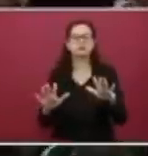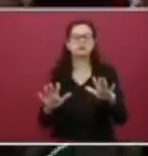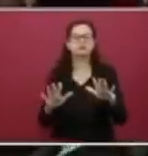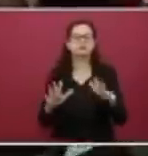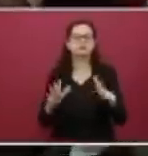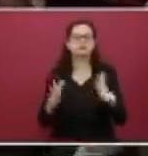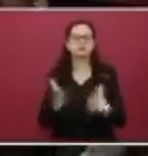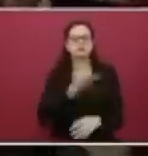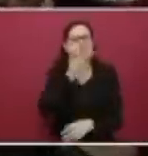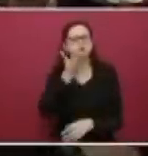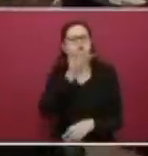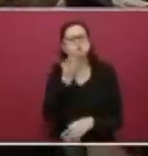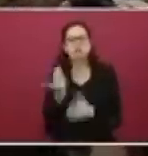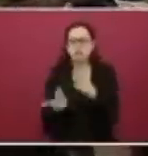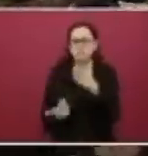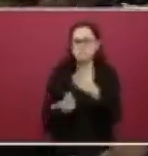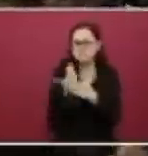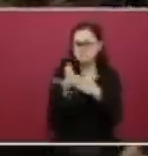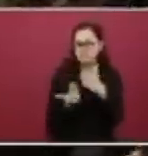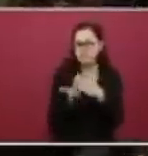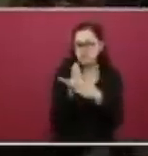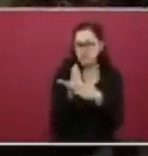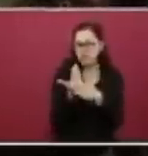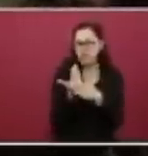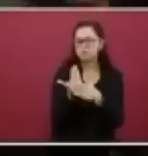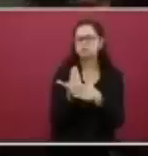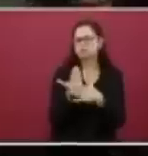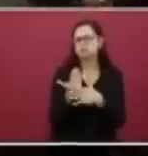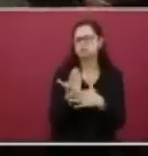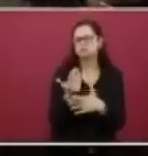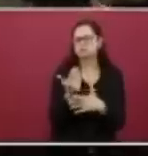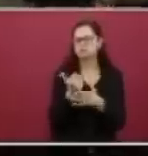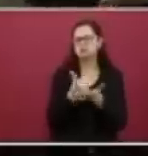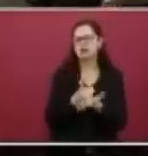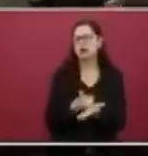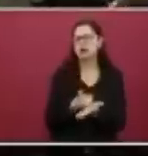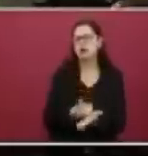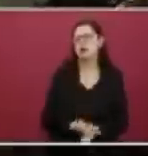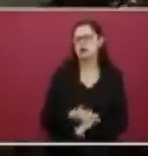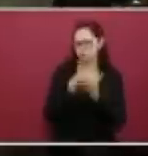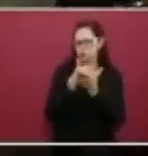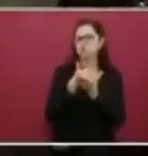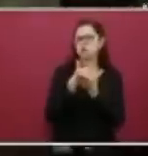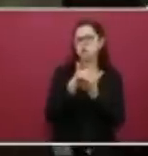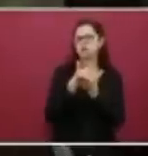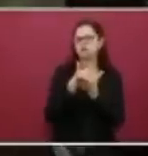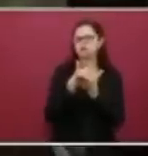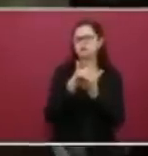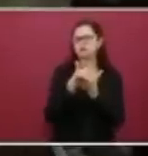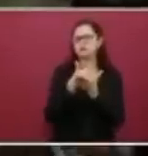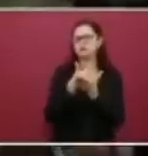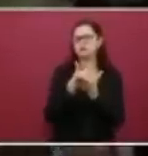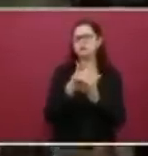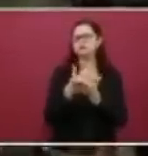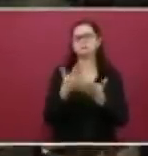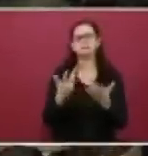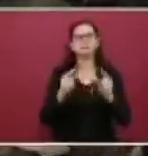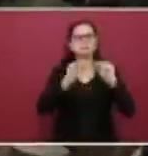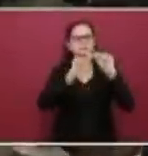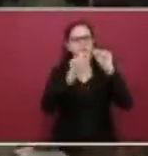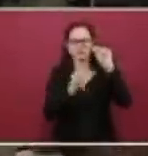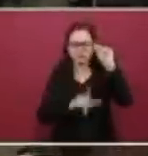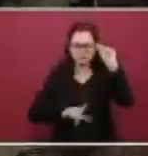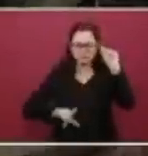de las mañanas te ayuda mucho para que en todo el país